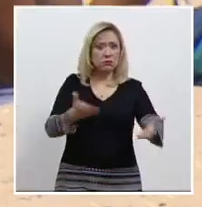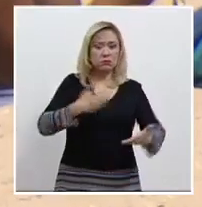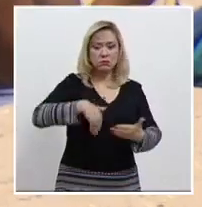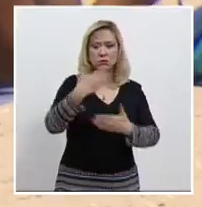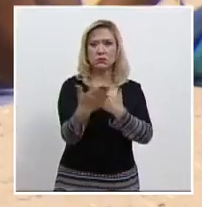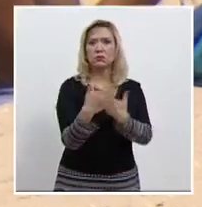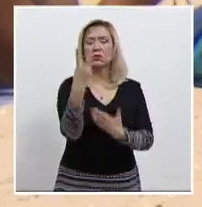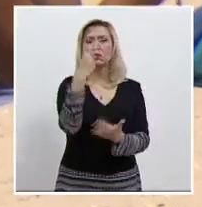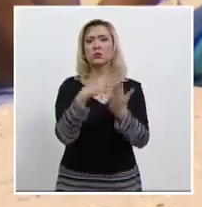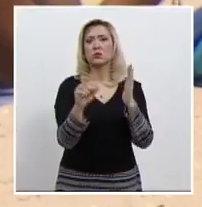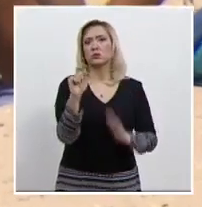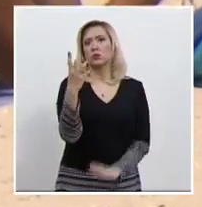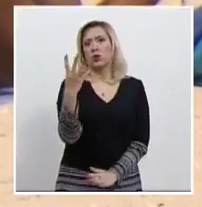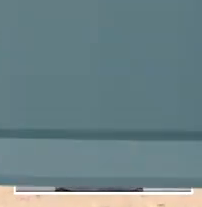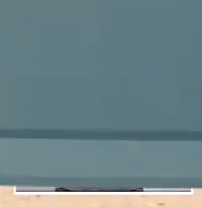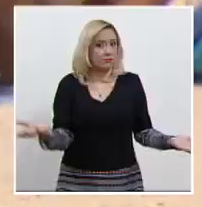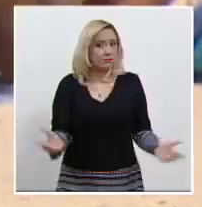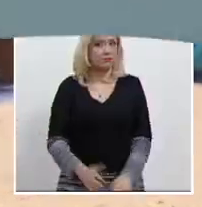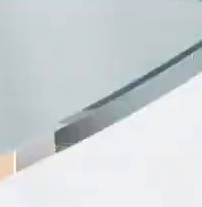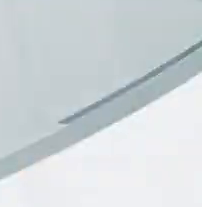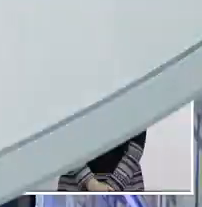de 2024.